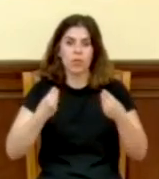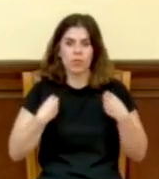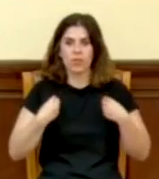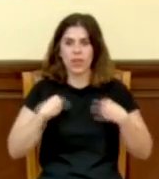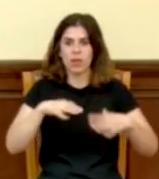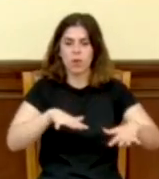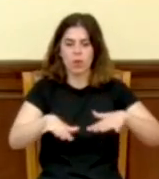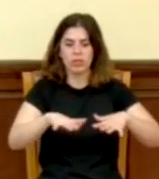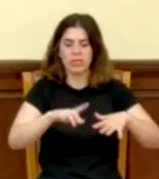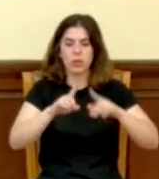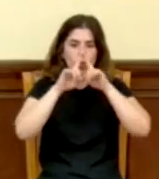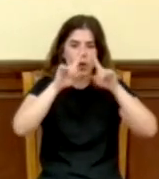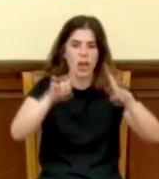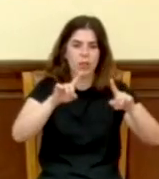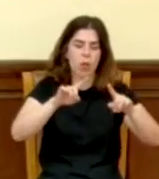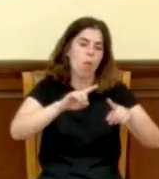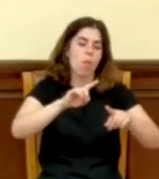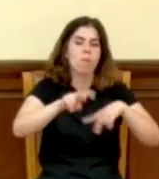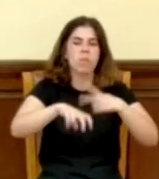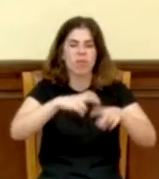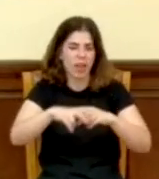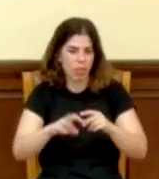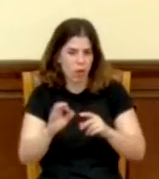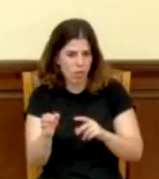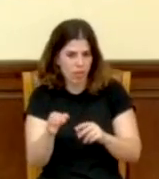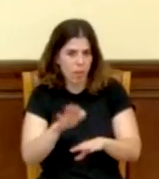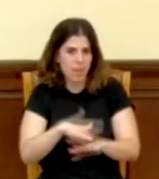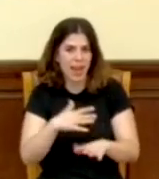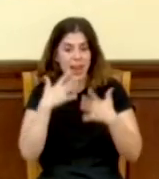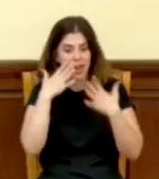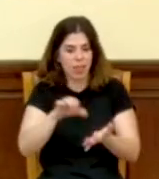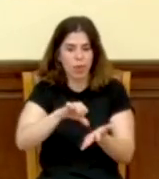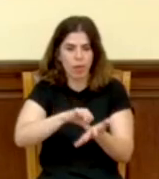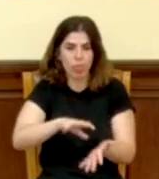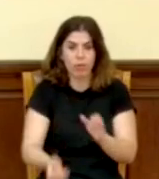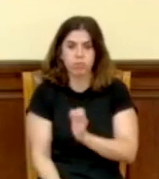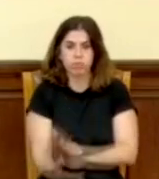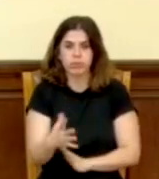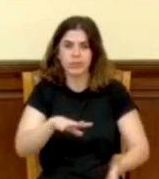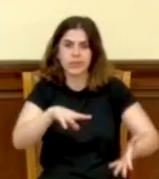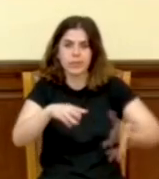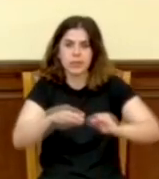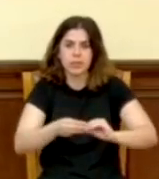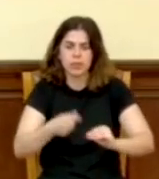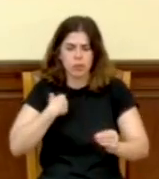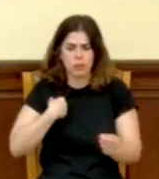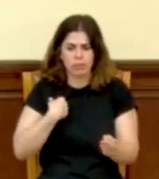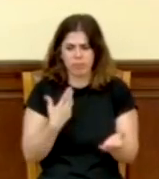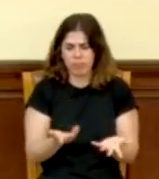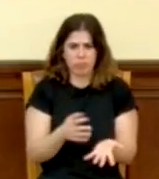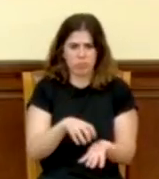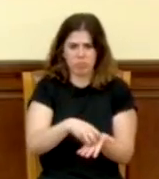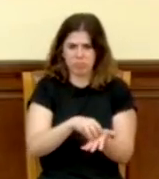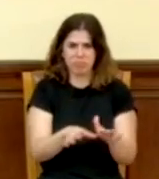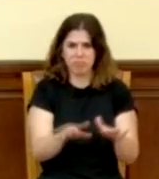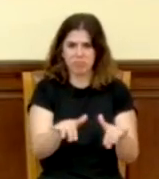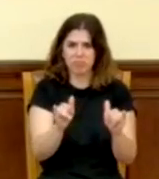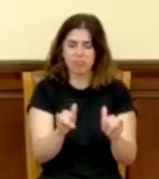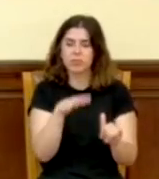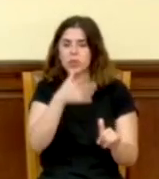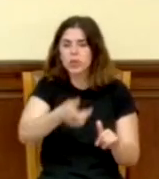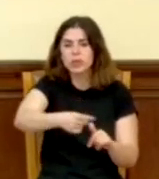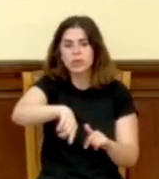a lo largo del año para ir ajustándose a la realidad que se va produciendo en la ciudad. No lo hemos puesto en ningún momento en tela de juicio porque nosotros también usábamos